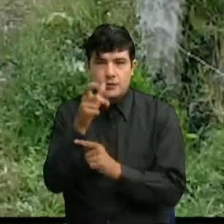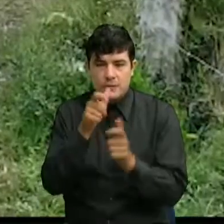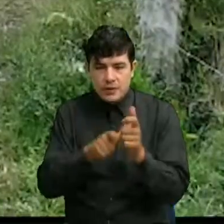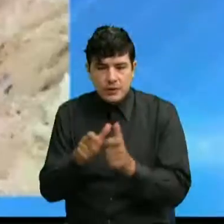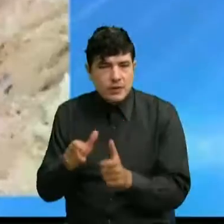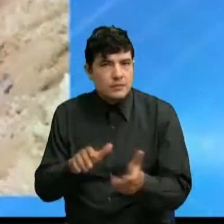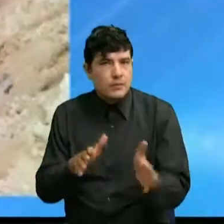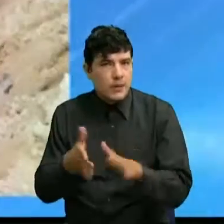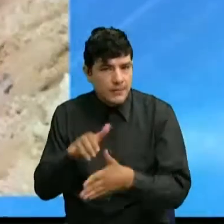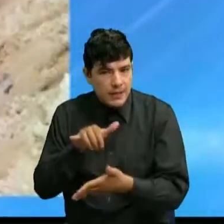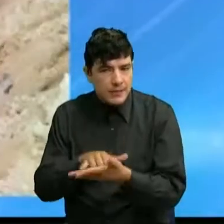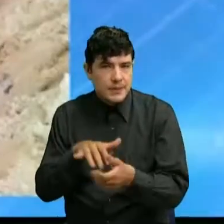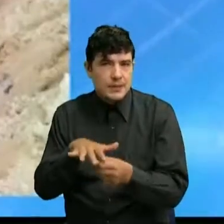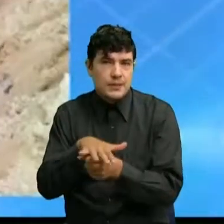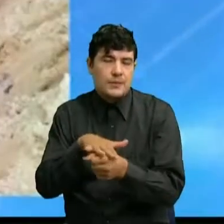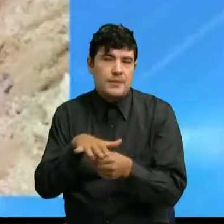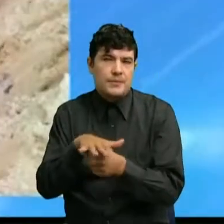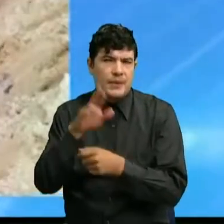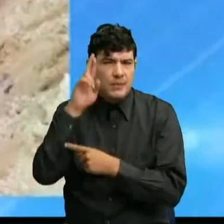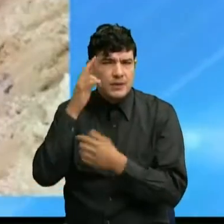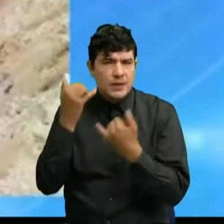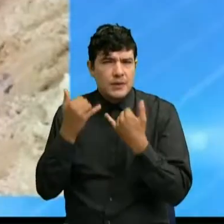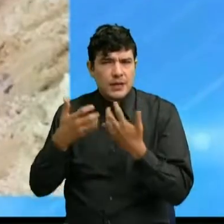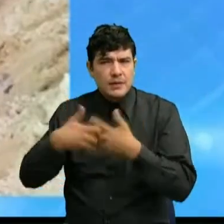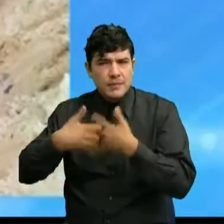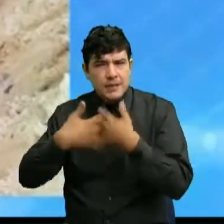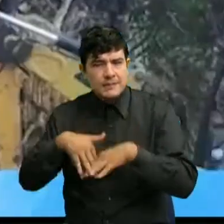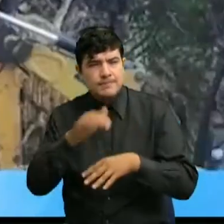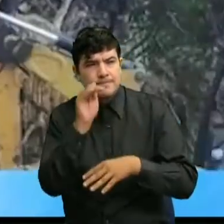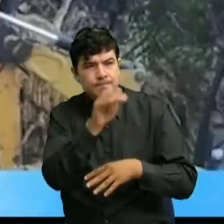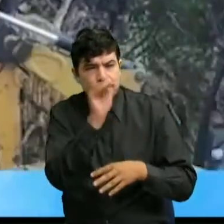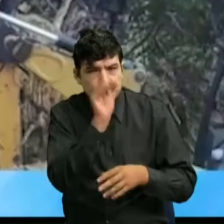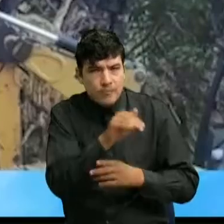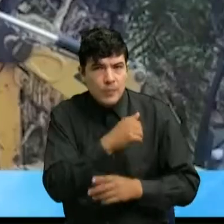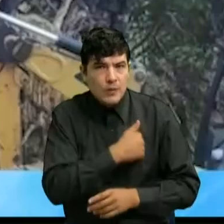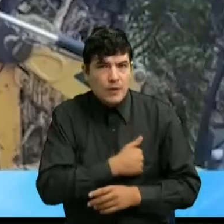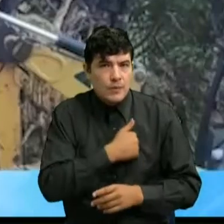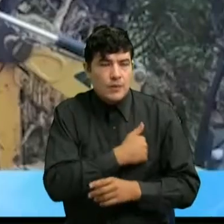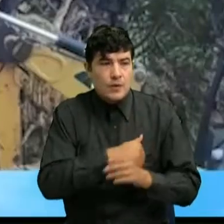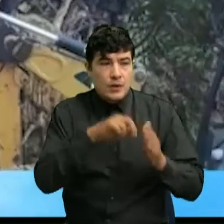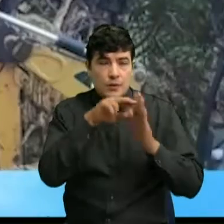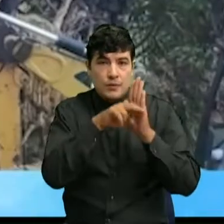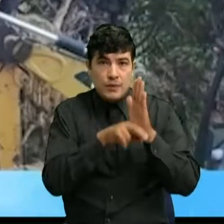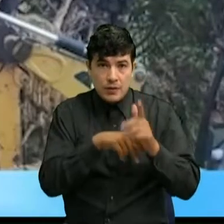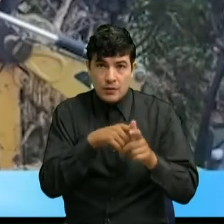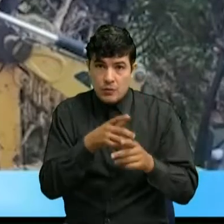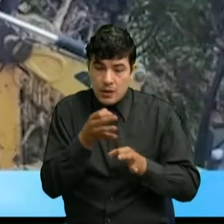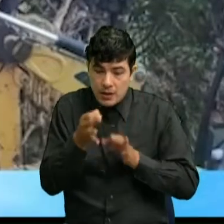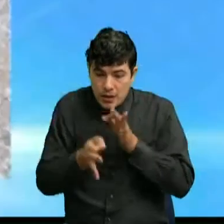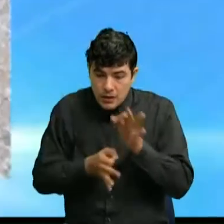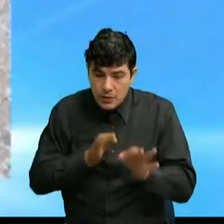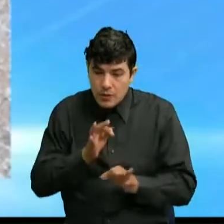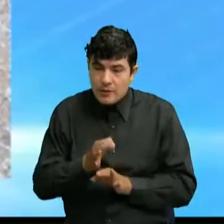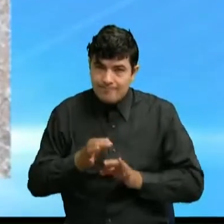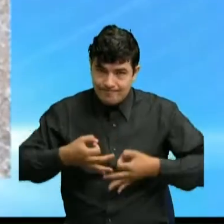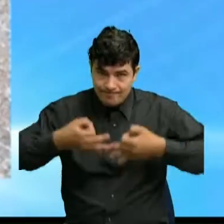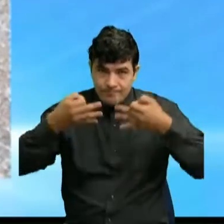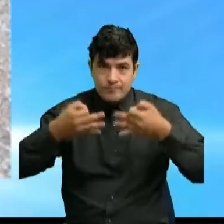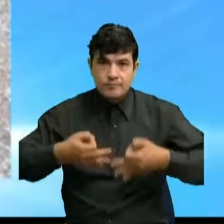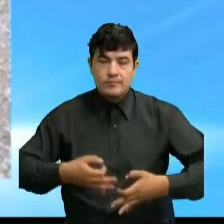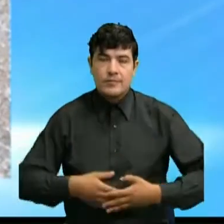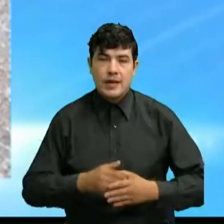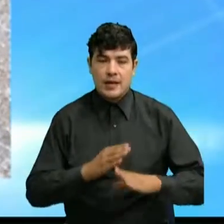circunstancias similares. Hizo un llamado a los empresarios y trabajadores para que se tomen las medidas de precaución necesarias. En la